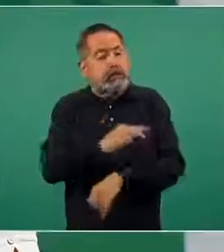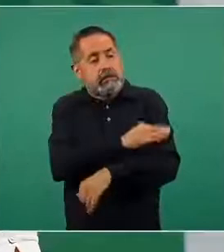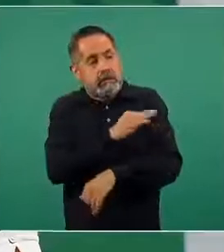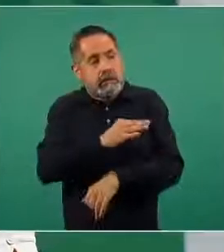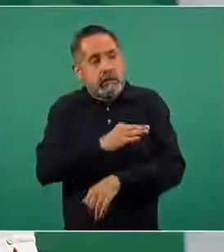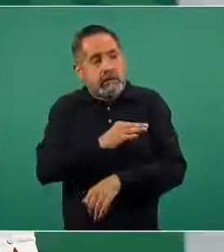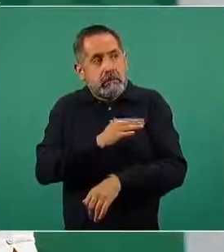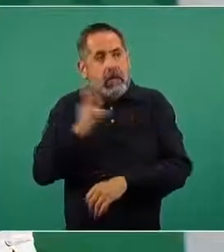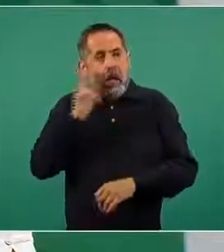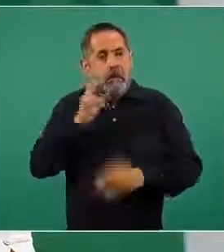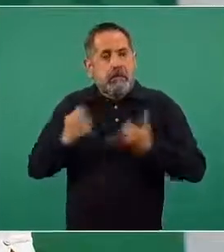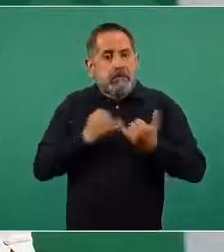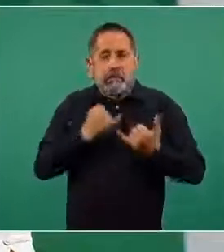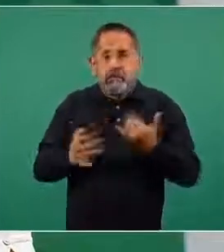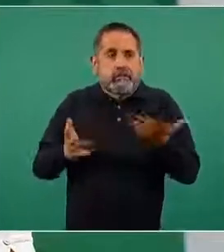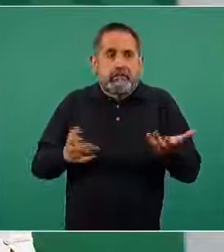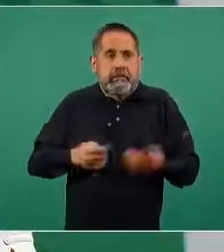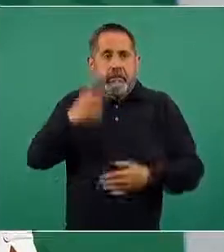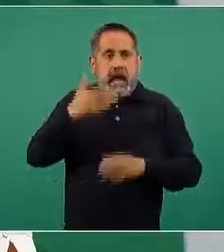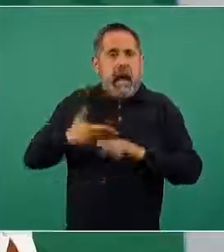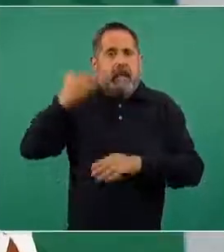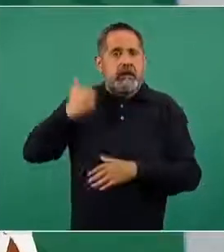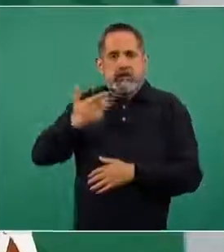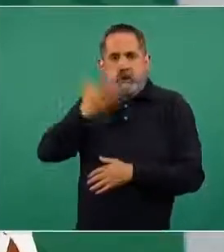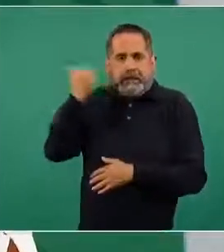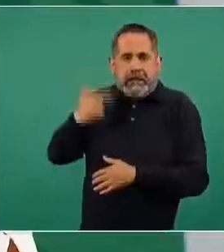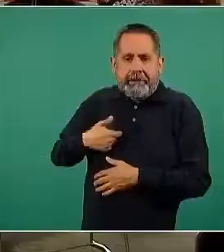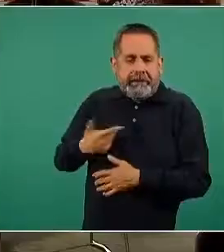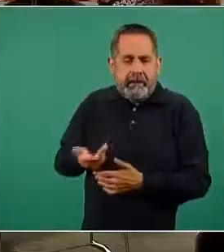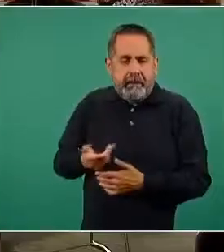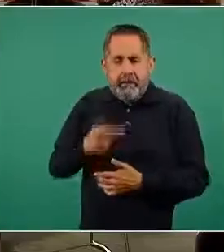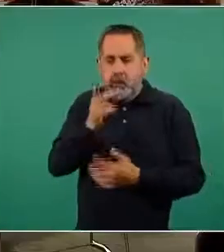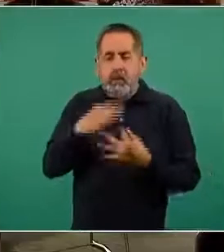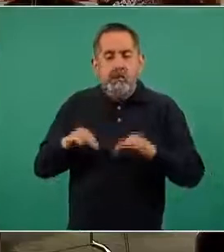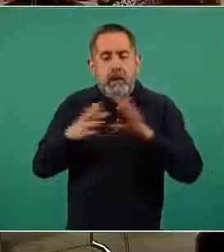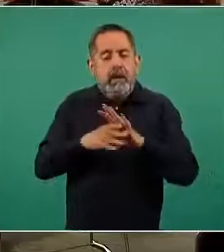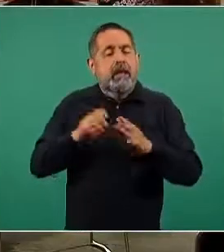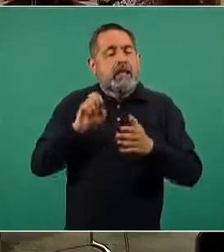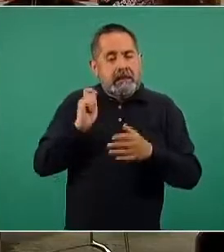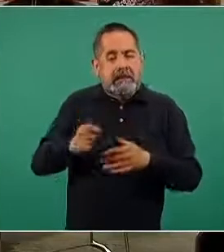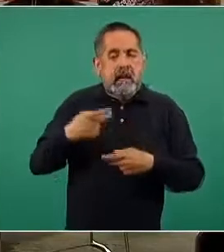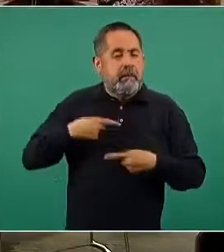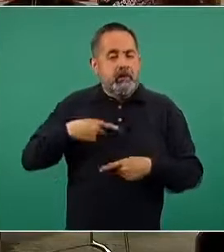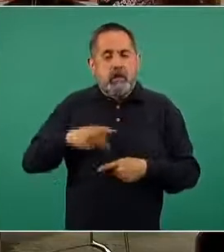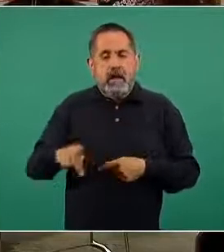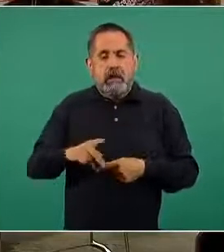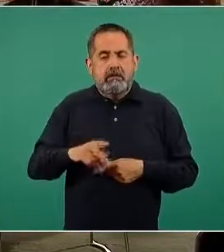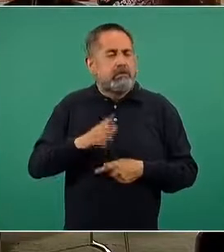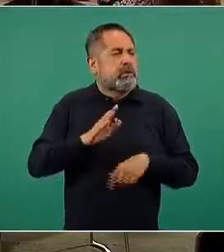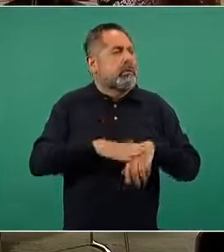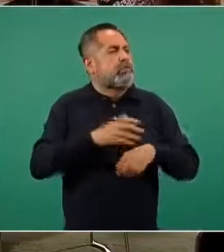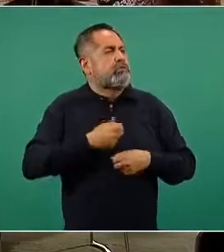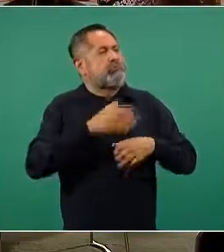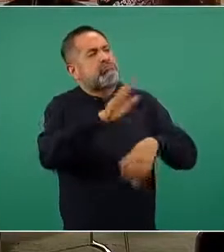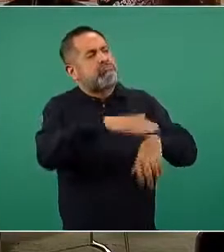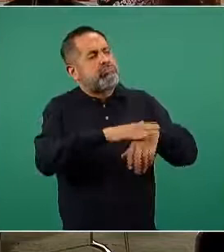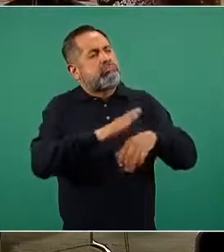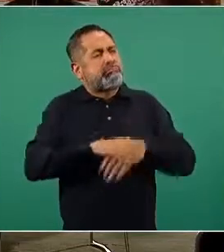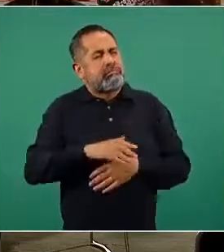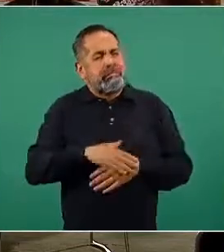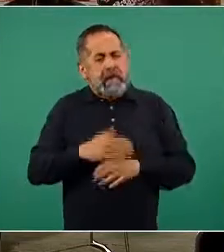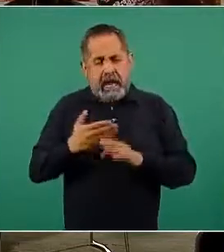las personas que están recibiendo este tipo de vacunas, pero lo importante es que las personas en todo caso expresen e identifiquen